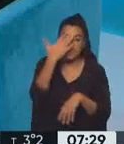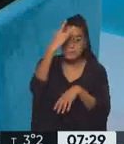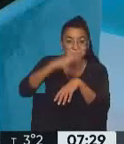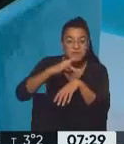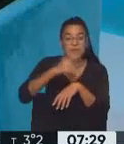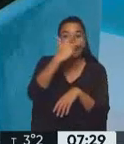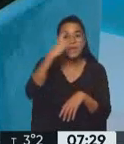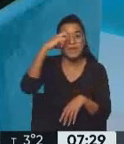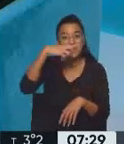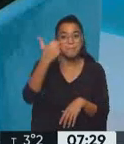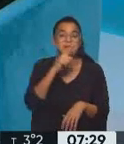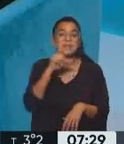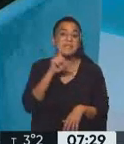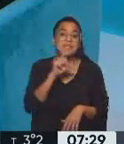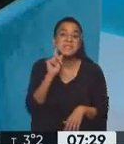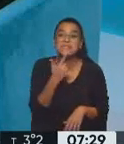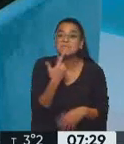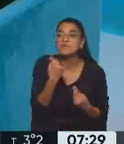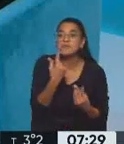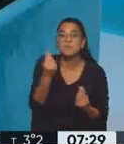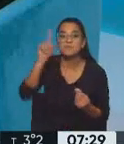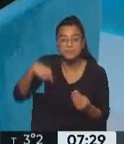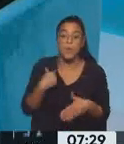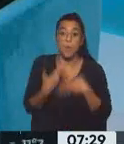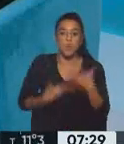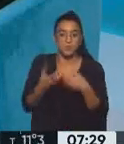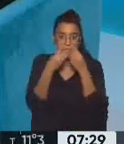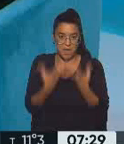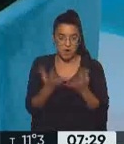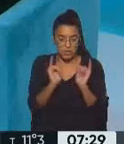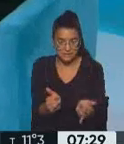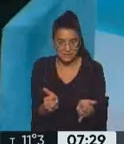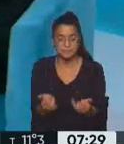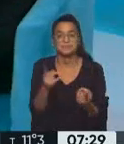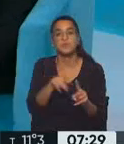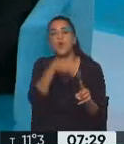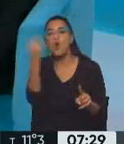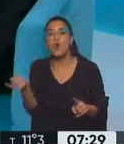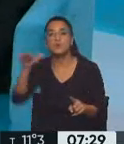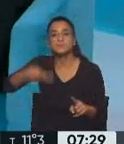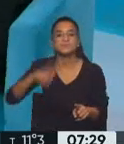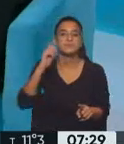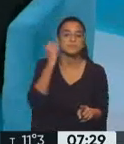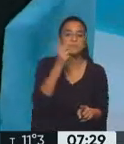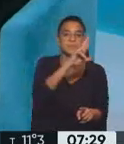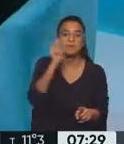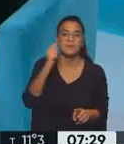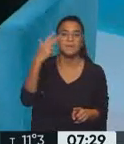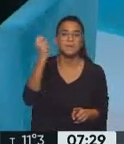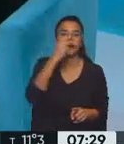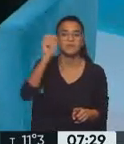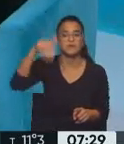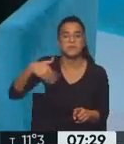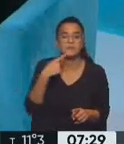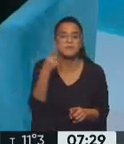hepatitis aguda de origen desconocido evoluciona favorablemente y hay también otra criatura en el garrahan es en esta espera